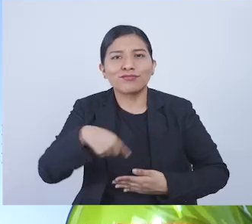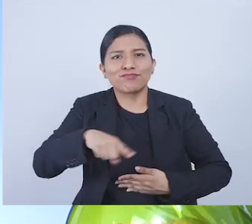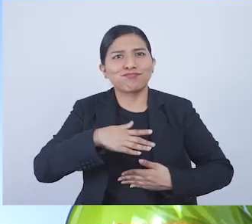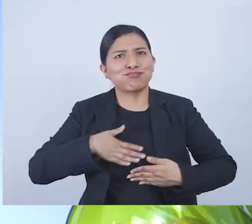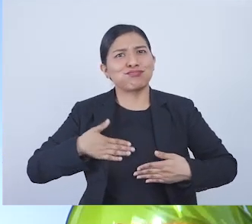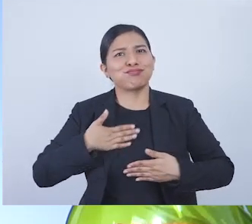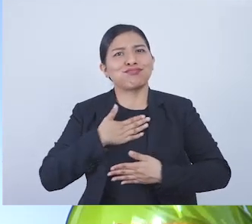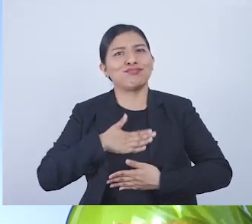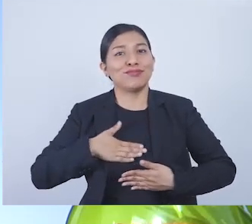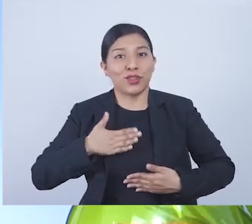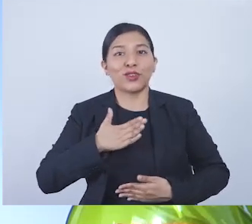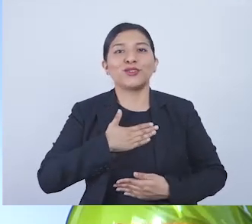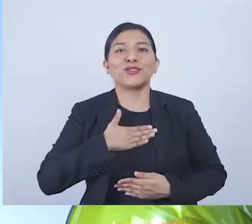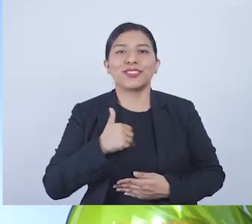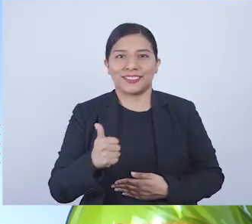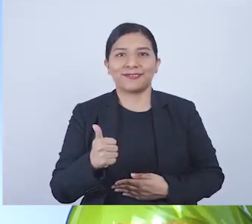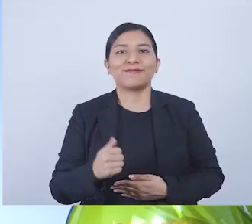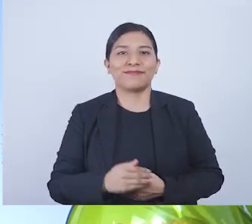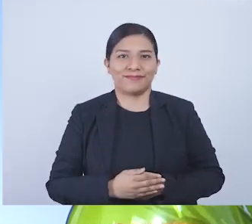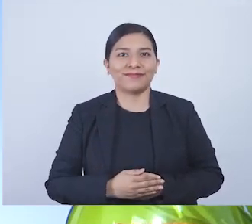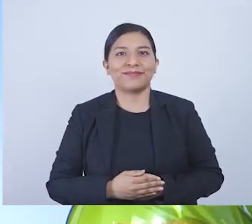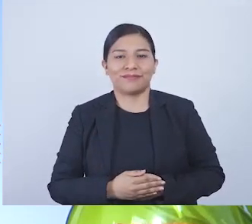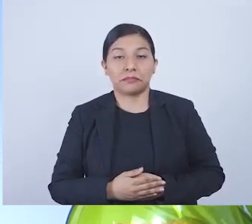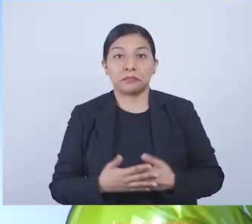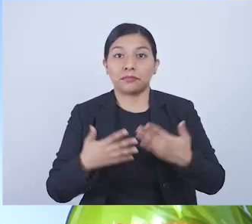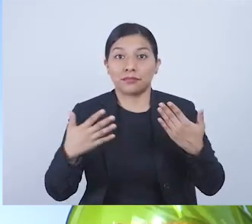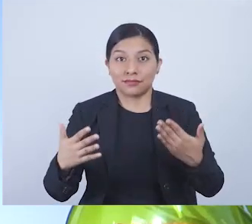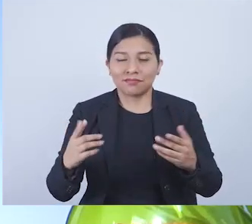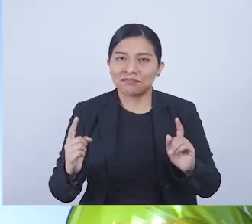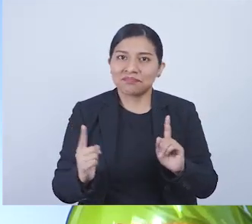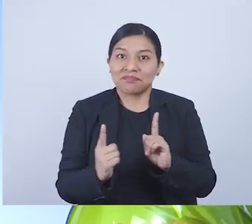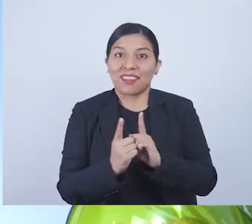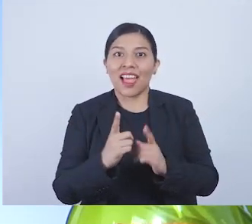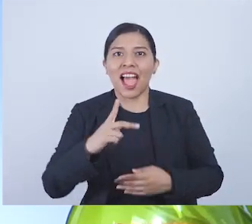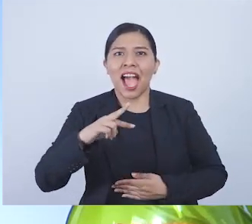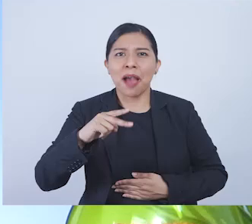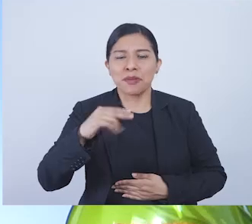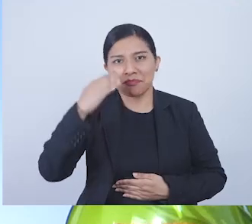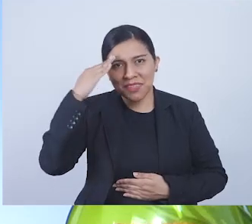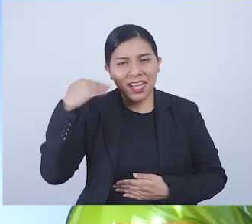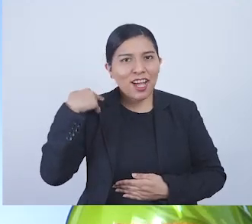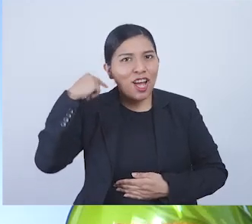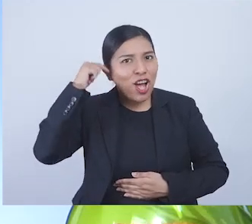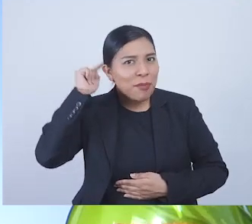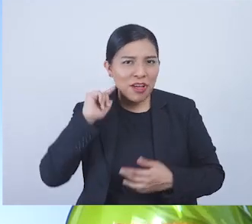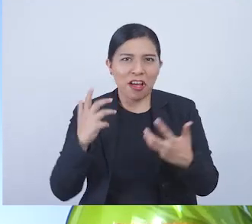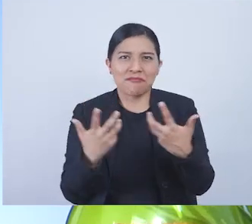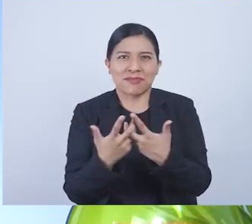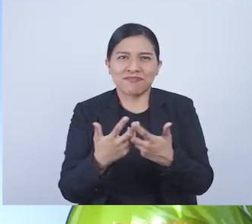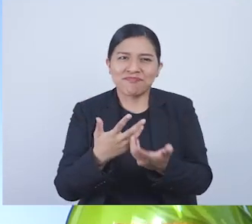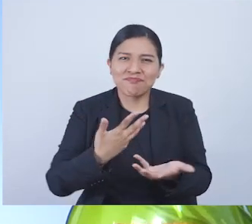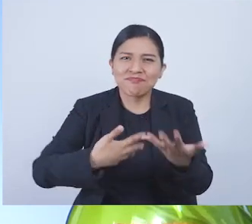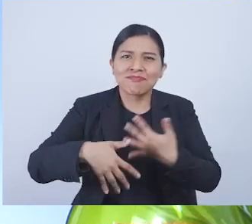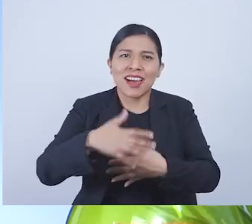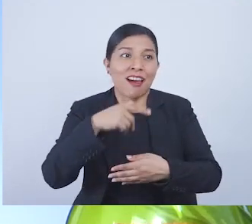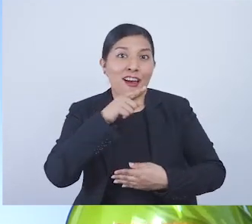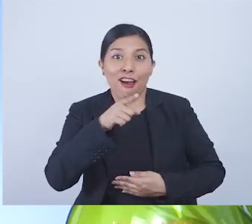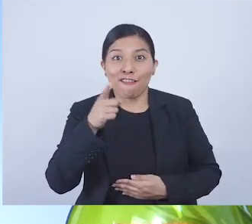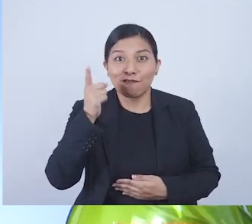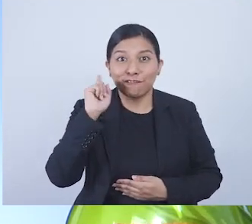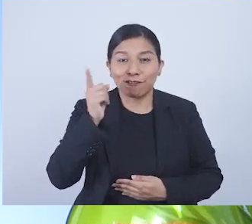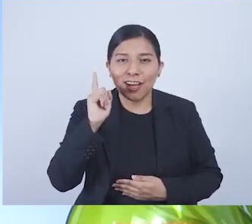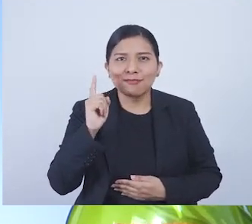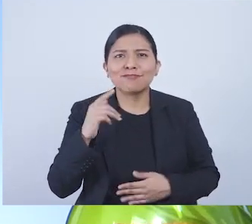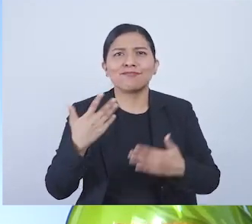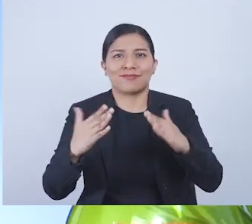nuestros estudiantes, cuando encontrándose con sus amigas y amigos y compartiendo con los maestros en el patio